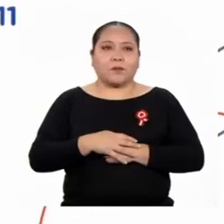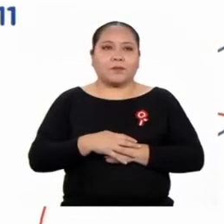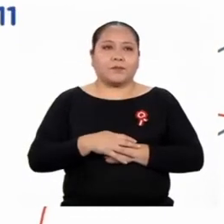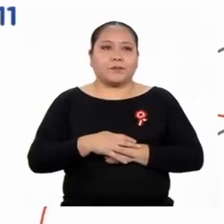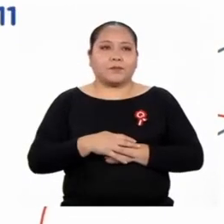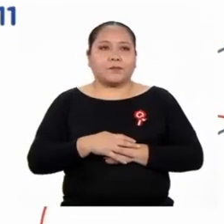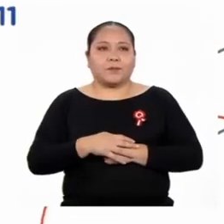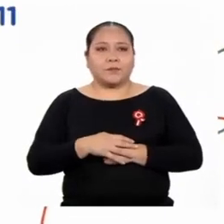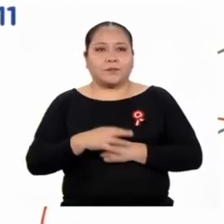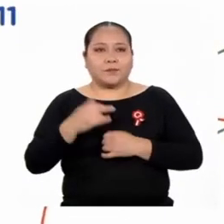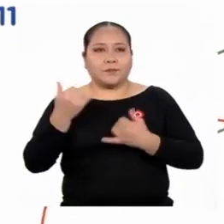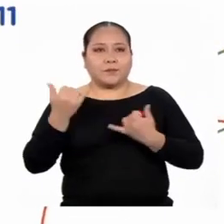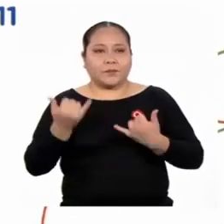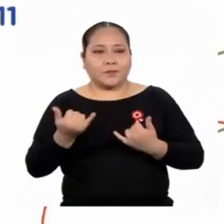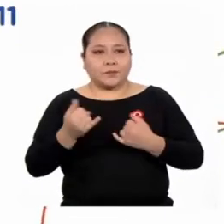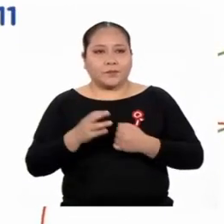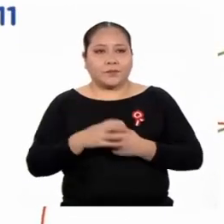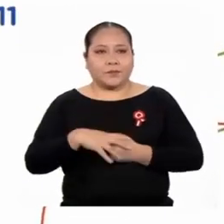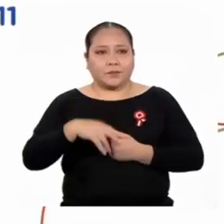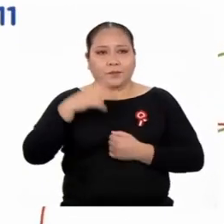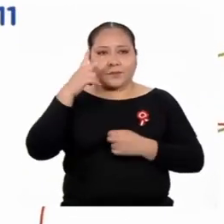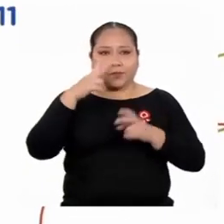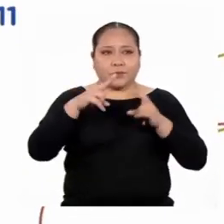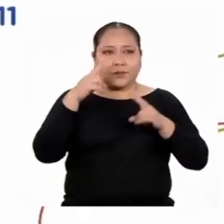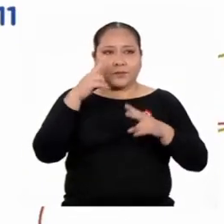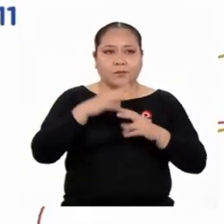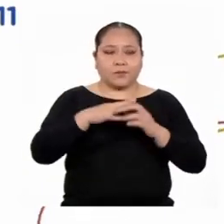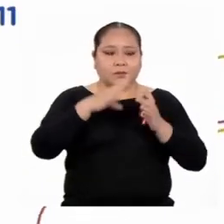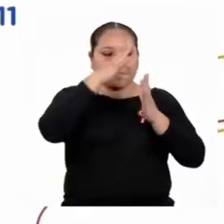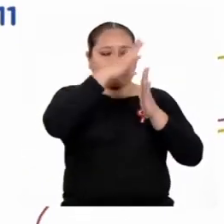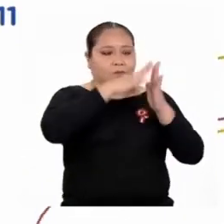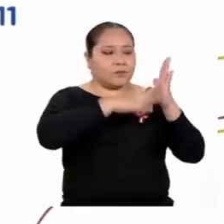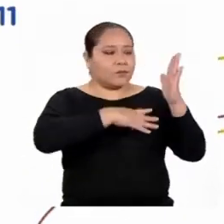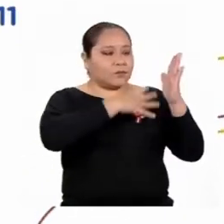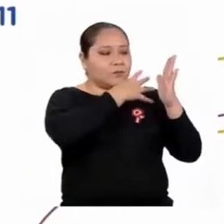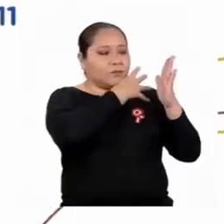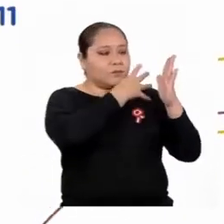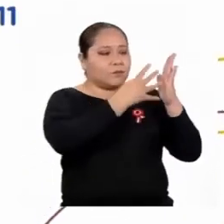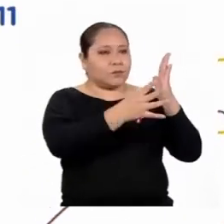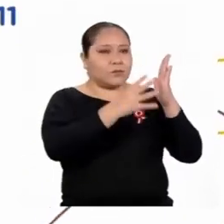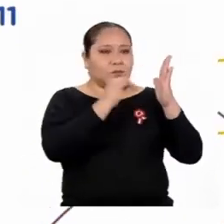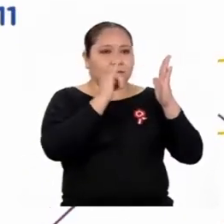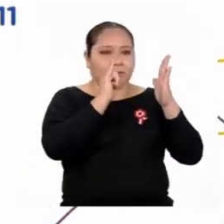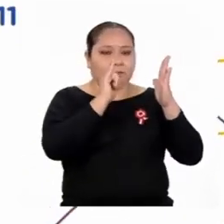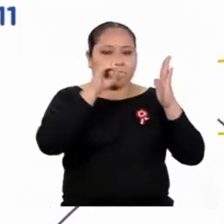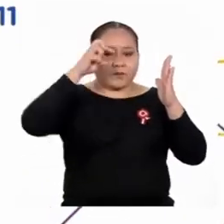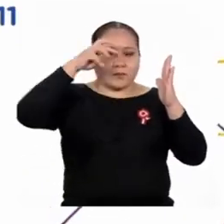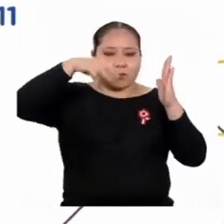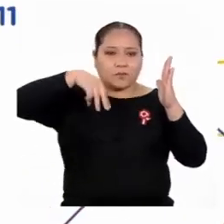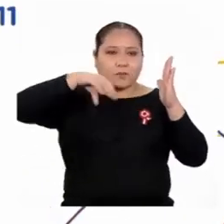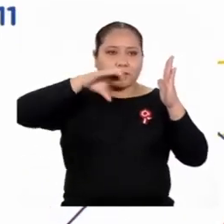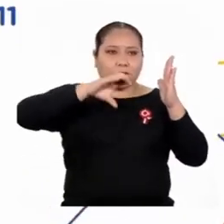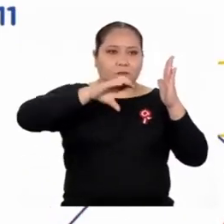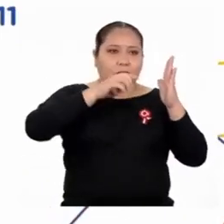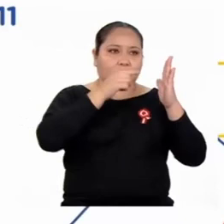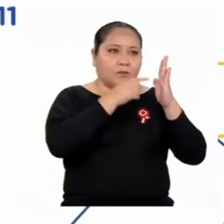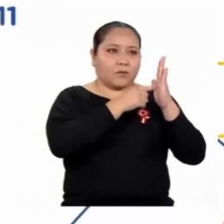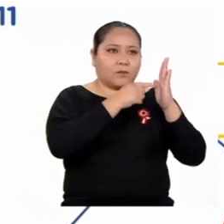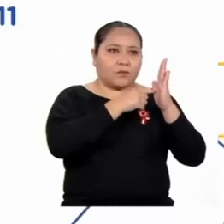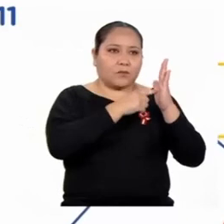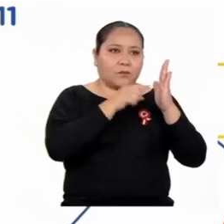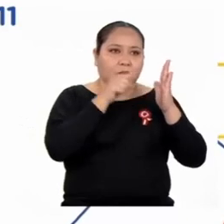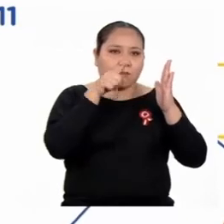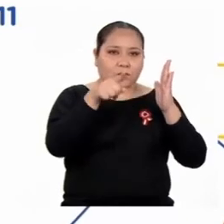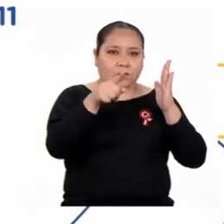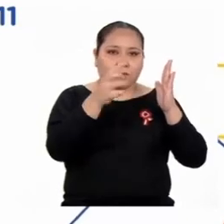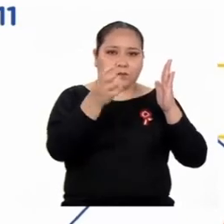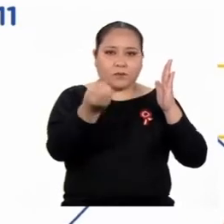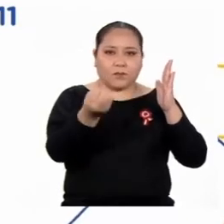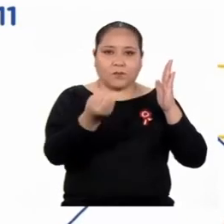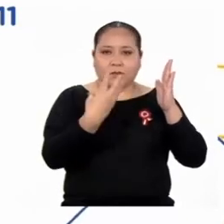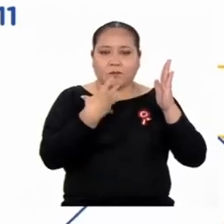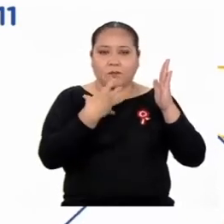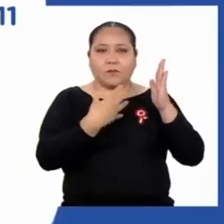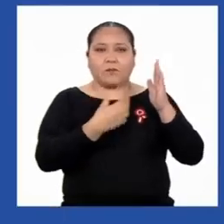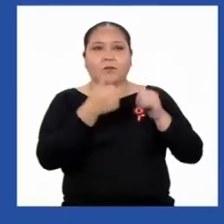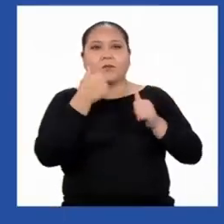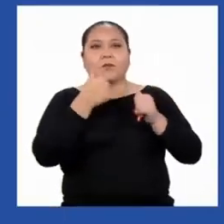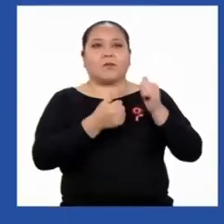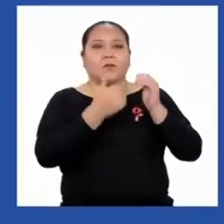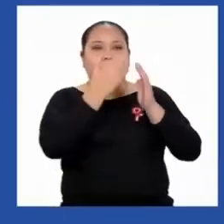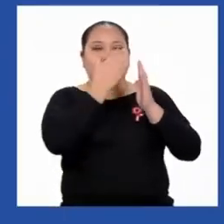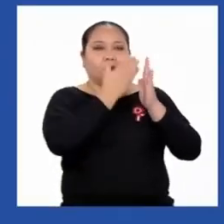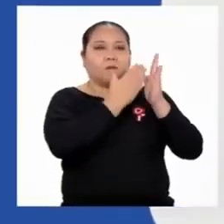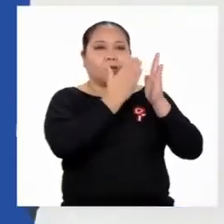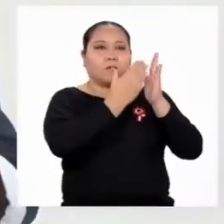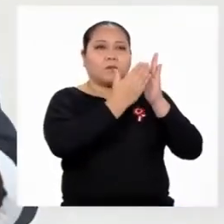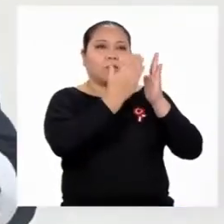Ahora vamos a fijarnos en la tabla del índice de masa corporal y tú me vas a decir en qué rango